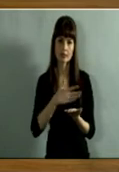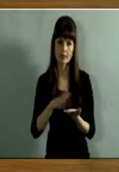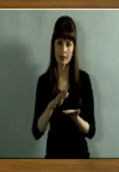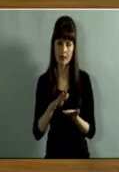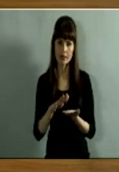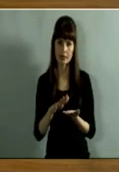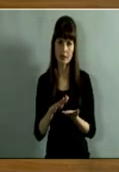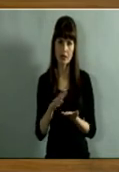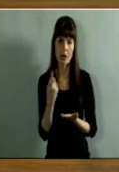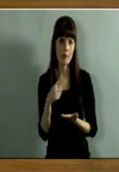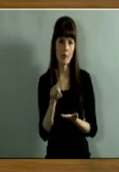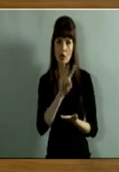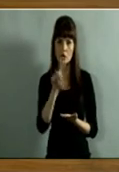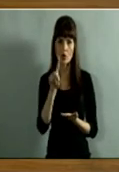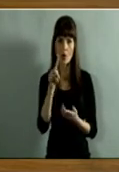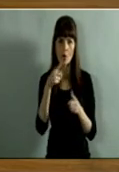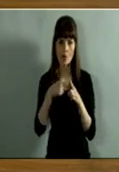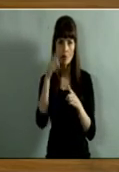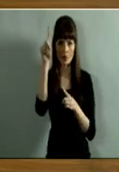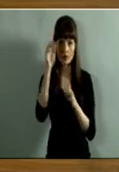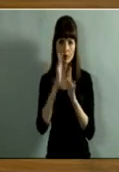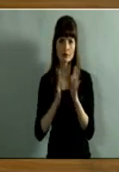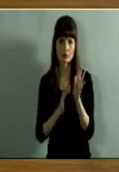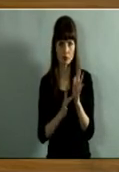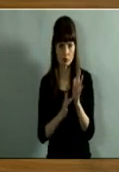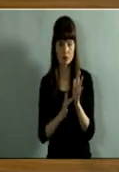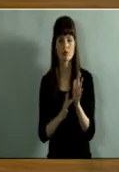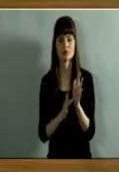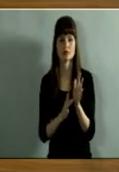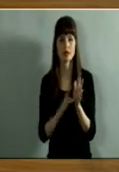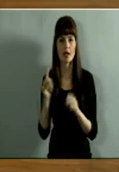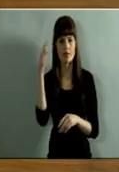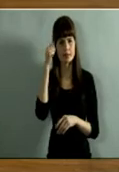pero no por Cristo. Y yo decía, yo